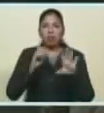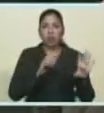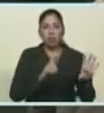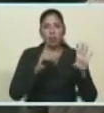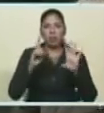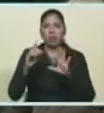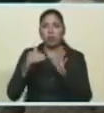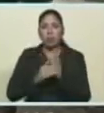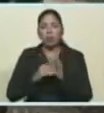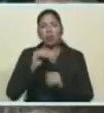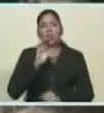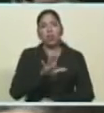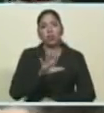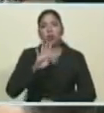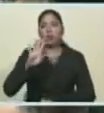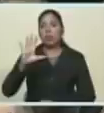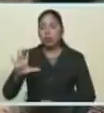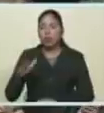67.545 millones de bolívares.